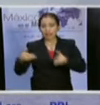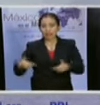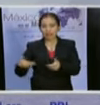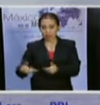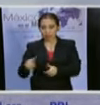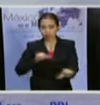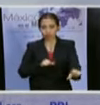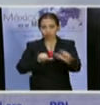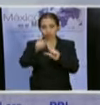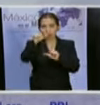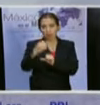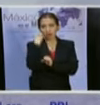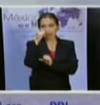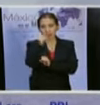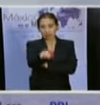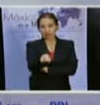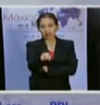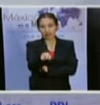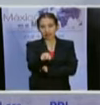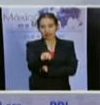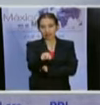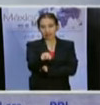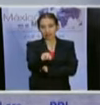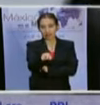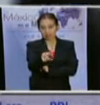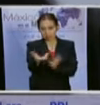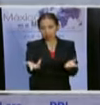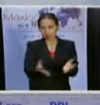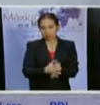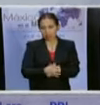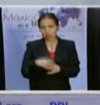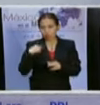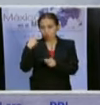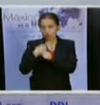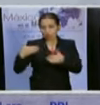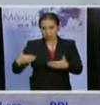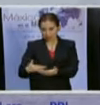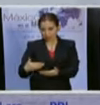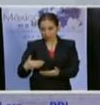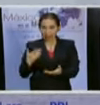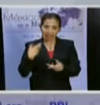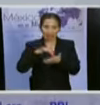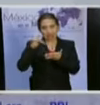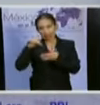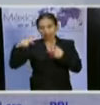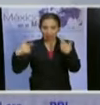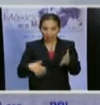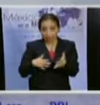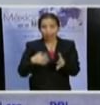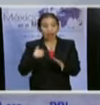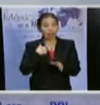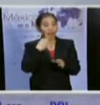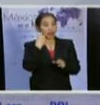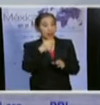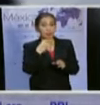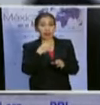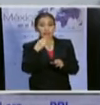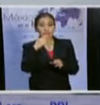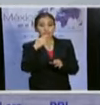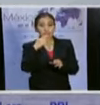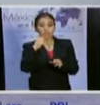meses su servidora tiene la oportunidad, hermosa oportunidad, de presidir la Comisión